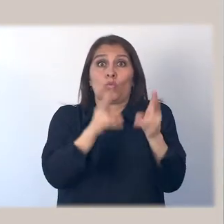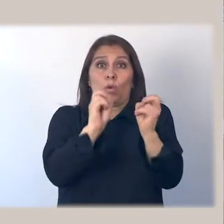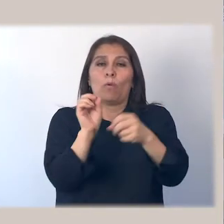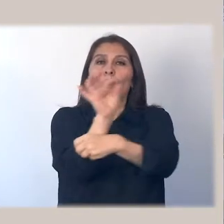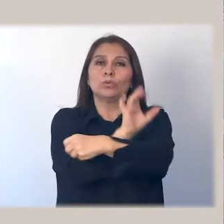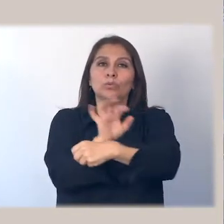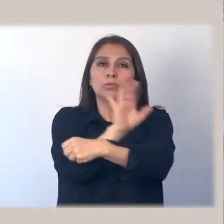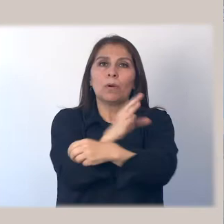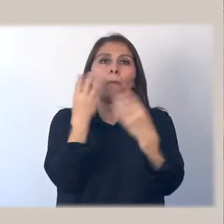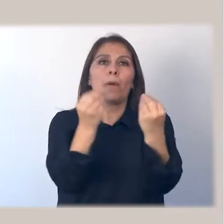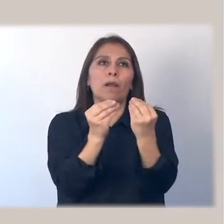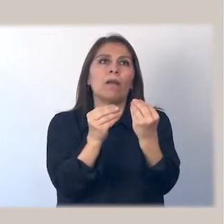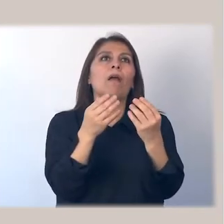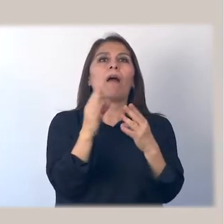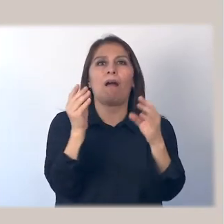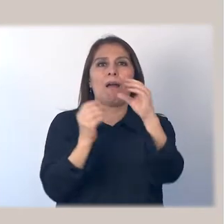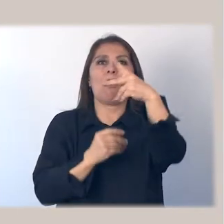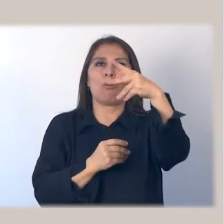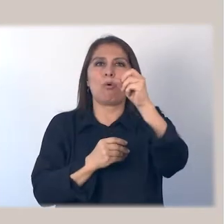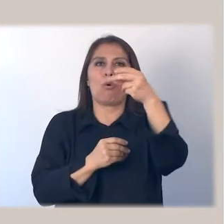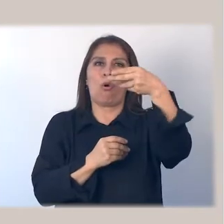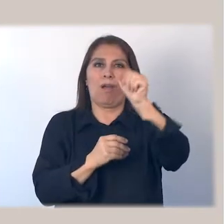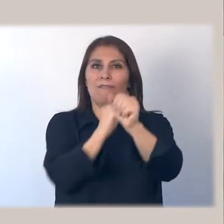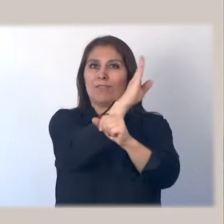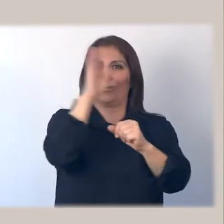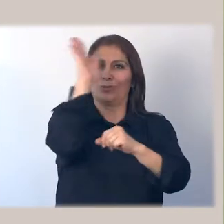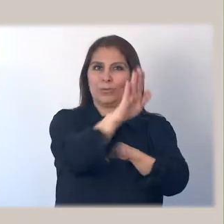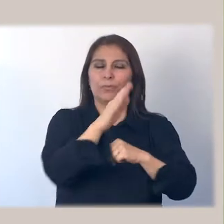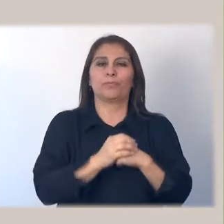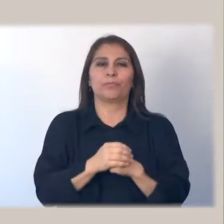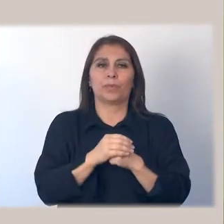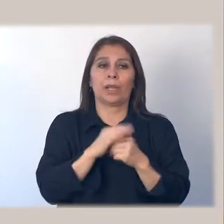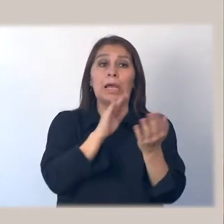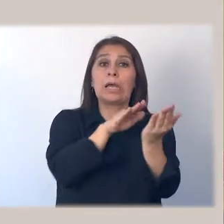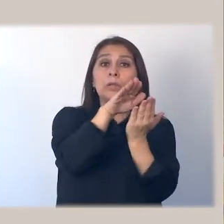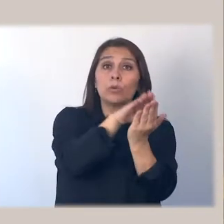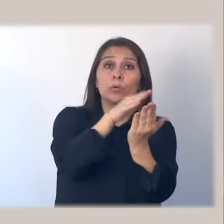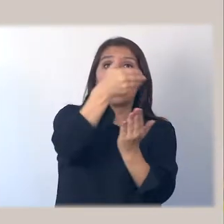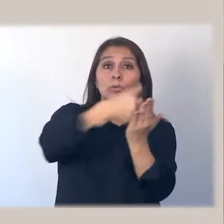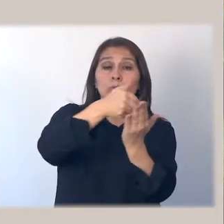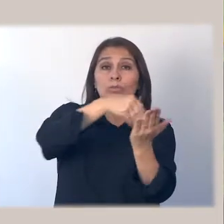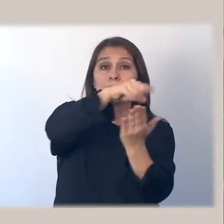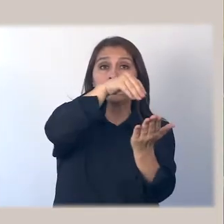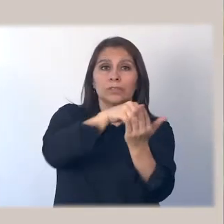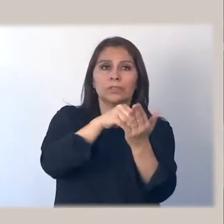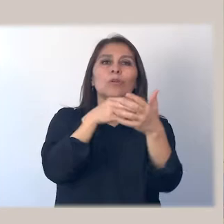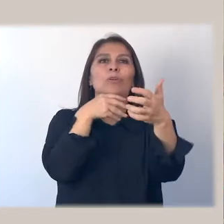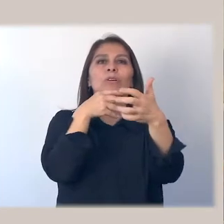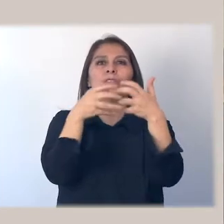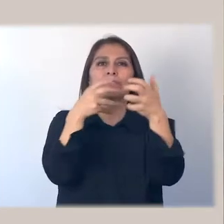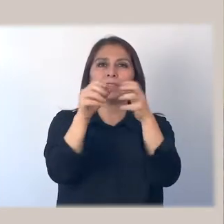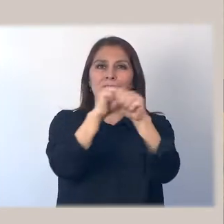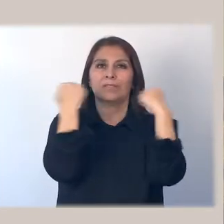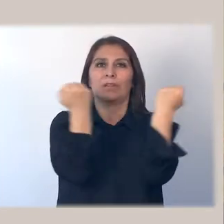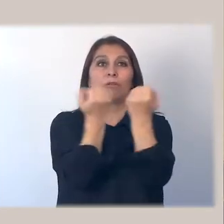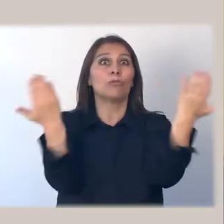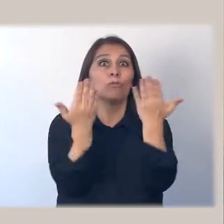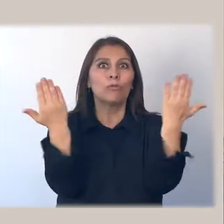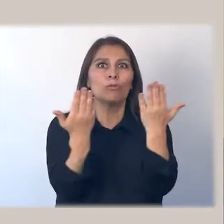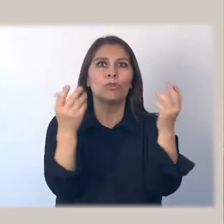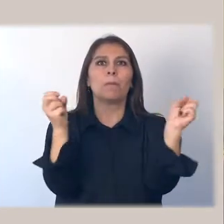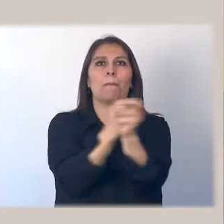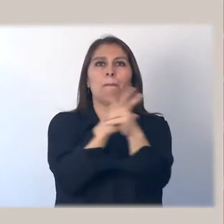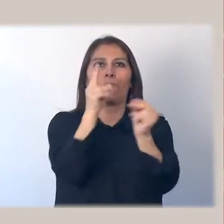modernización del software para consultas en la biblioteca COA, la apertura del Centro de Documentación y Sala de Sistemas en las instalaciones del